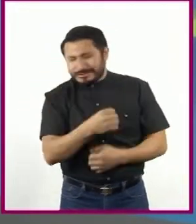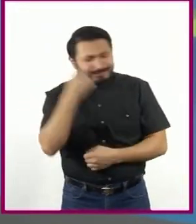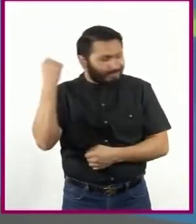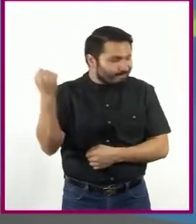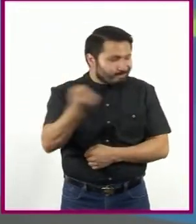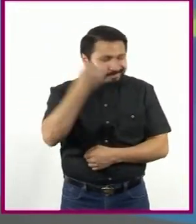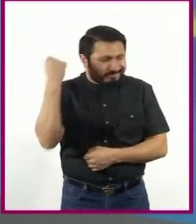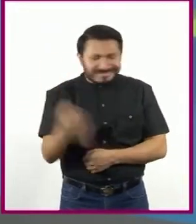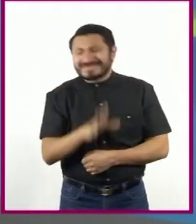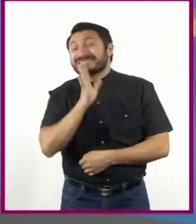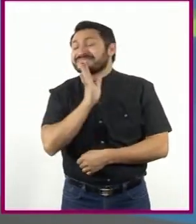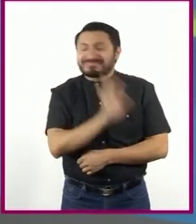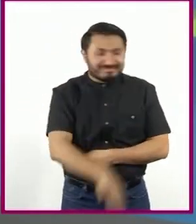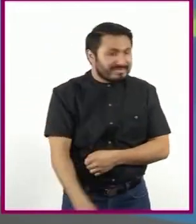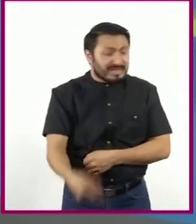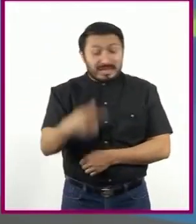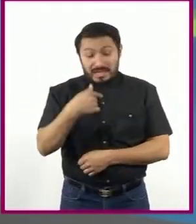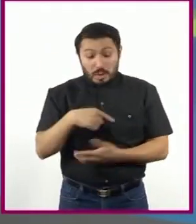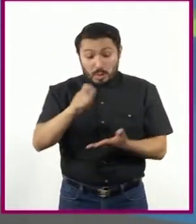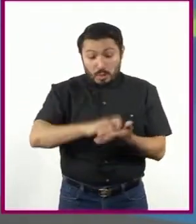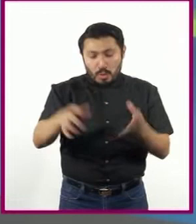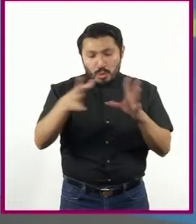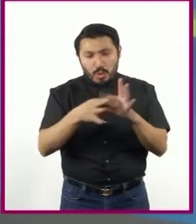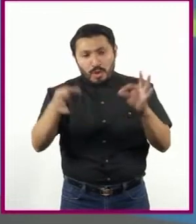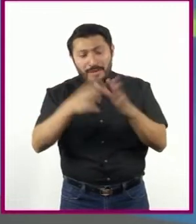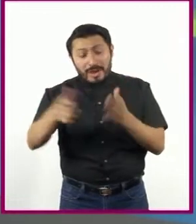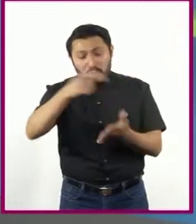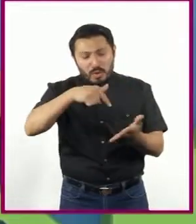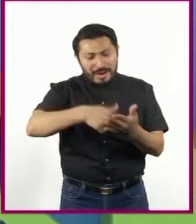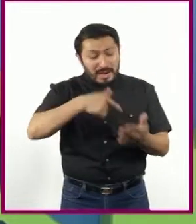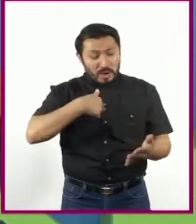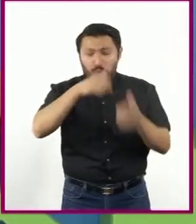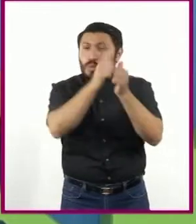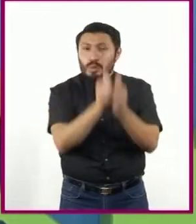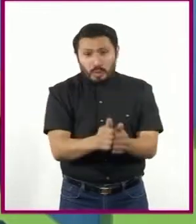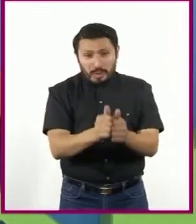una descripción del lugar donde se encontraba instalado.